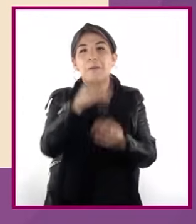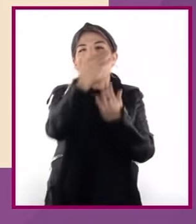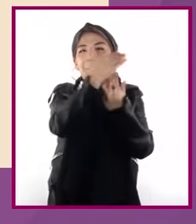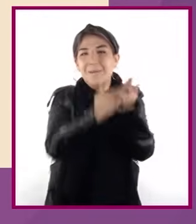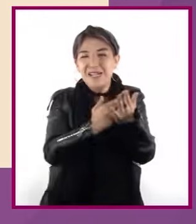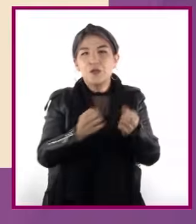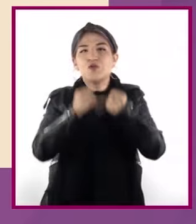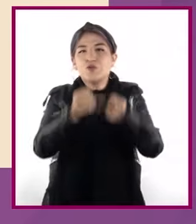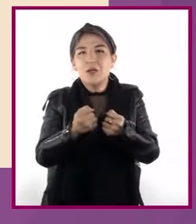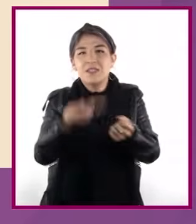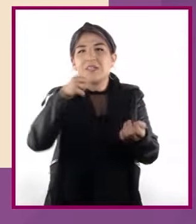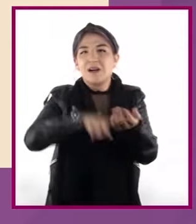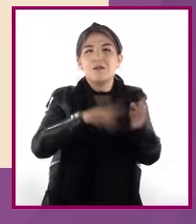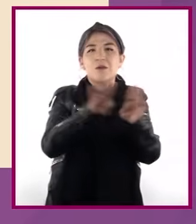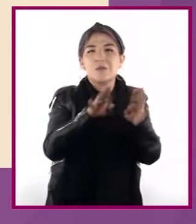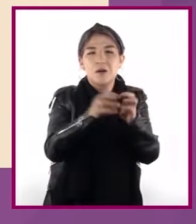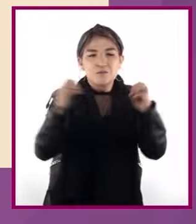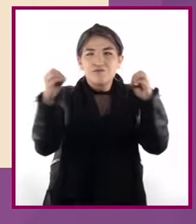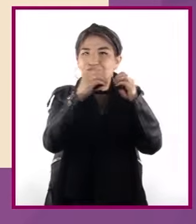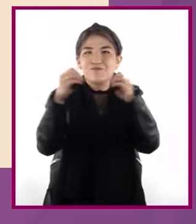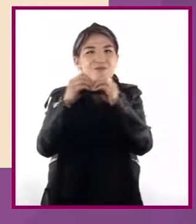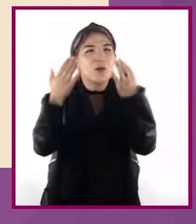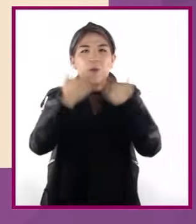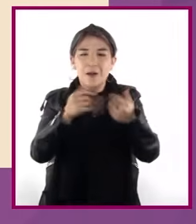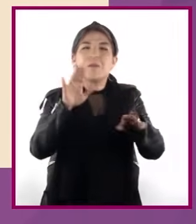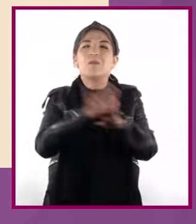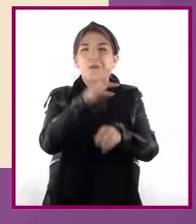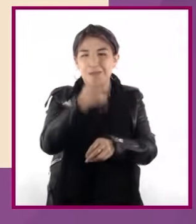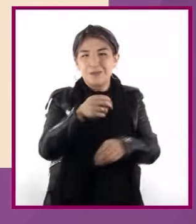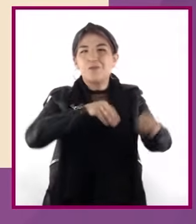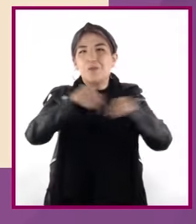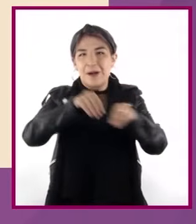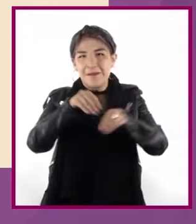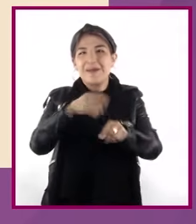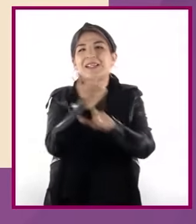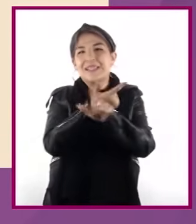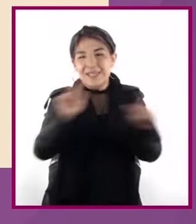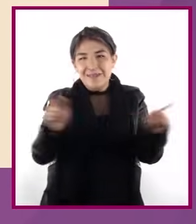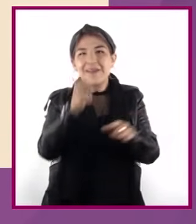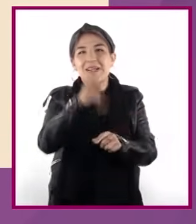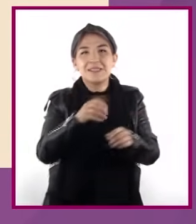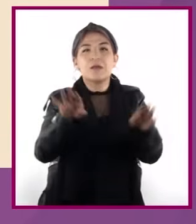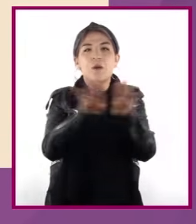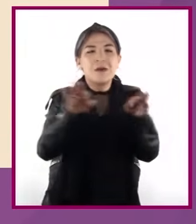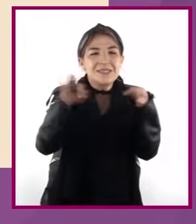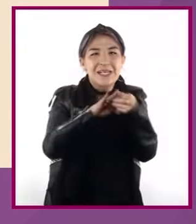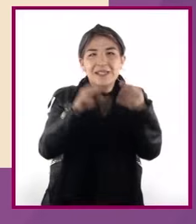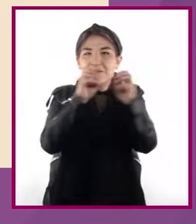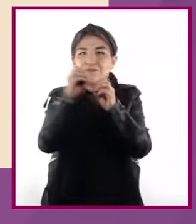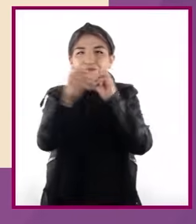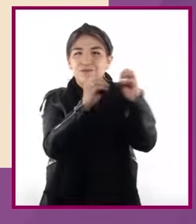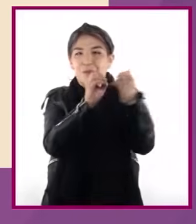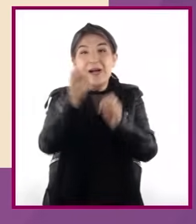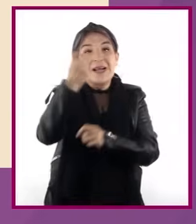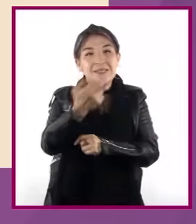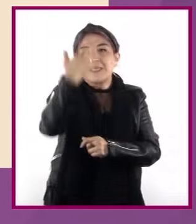de atracción. Por ello se mueven con mayor libertad y se mantienen cercanas entre sí. Por esta razón adquieren la